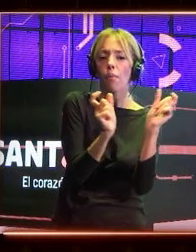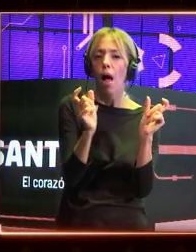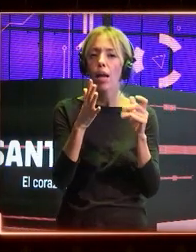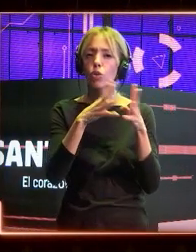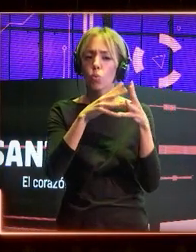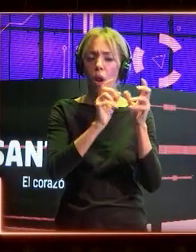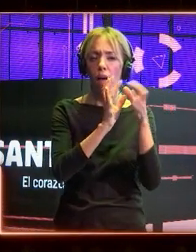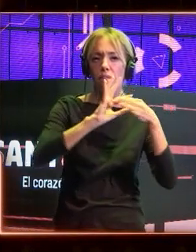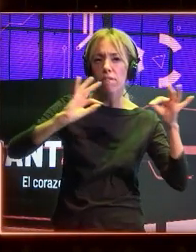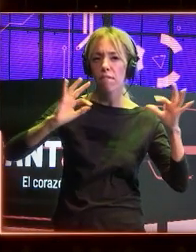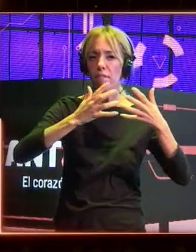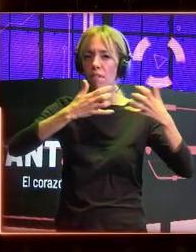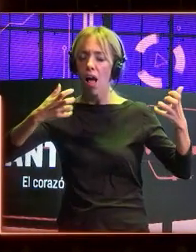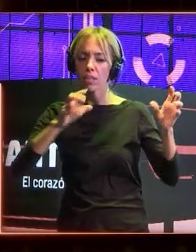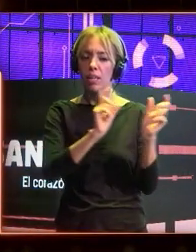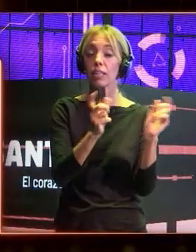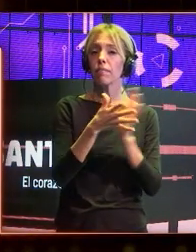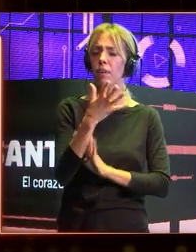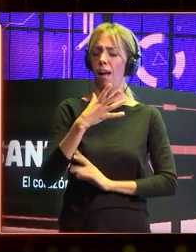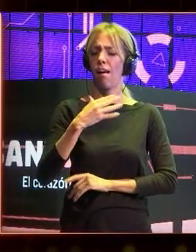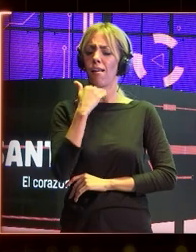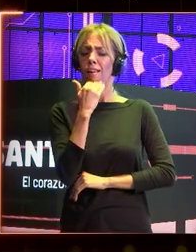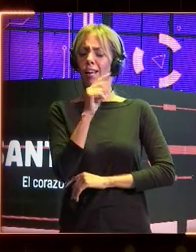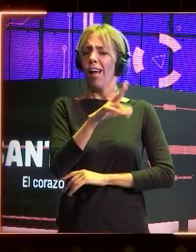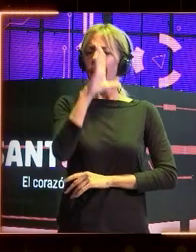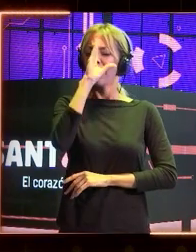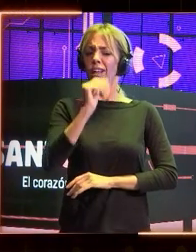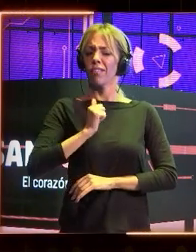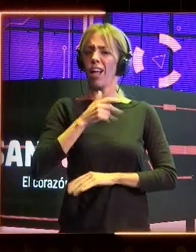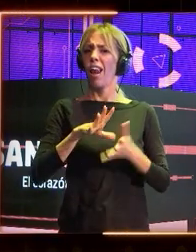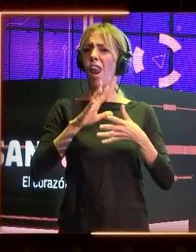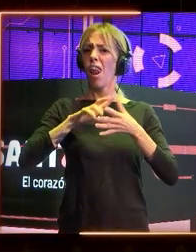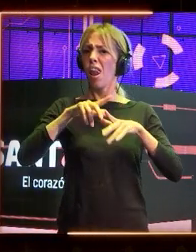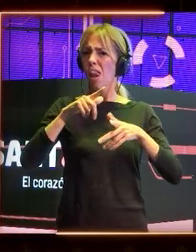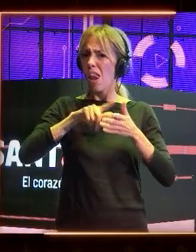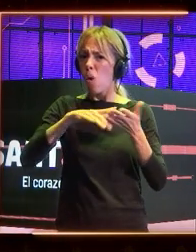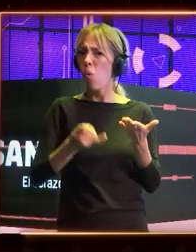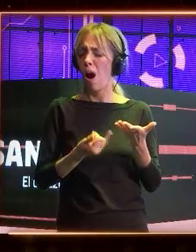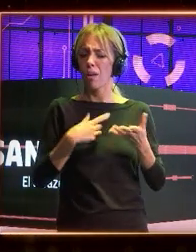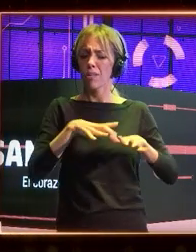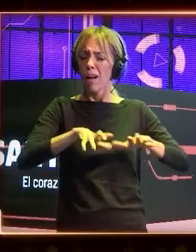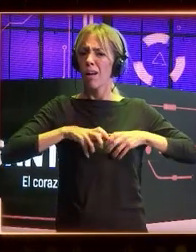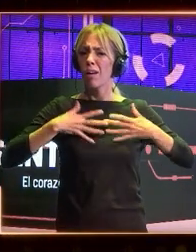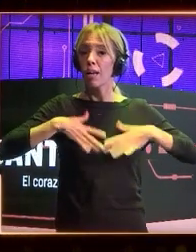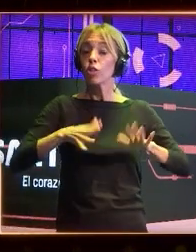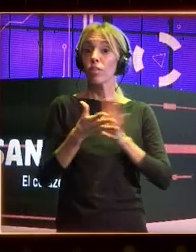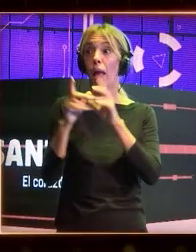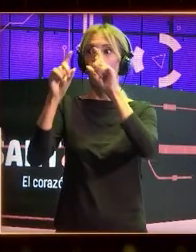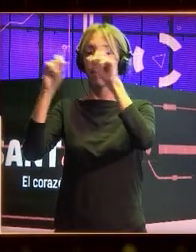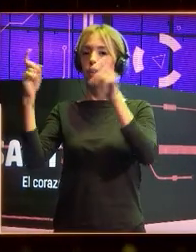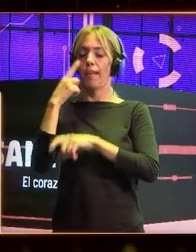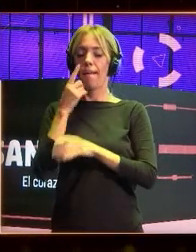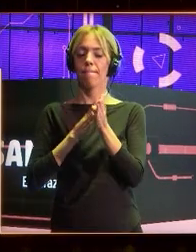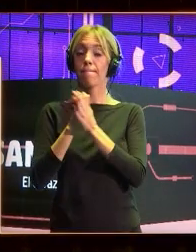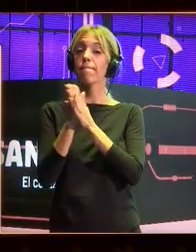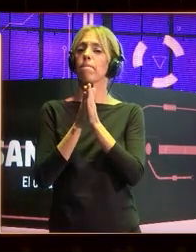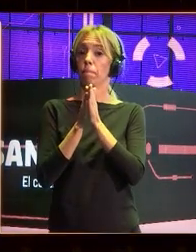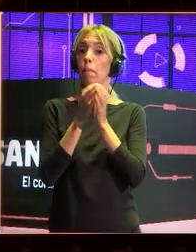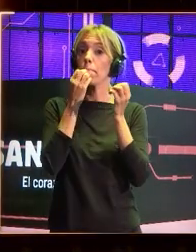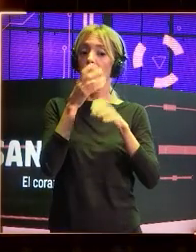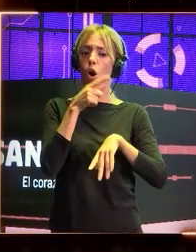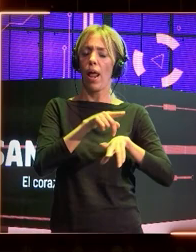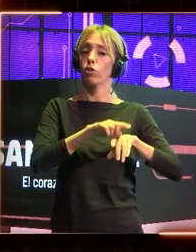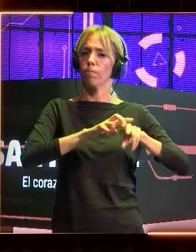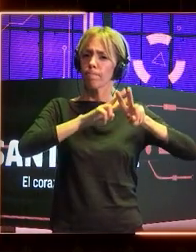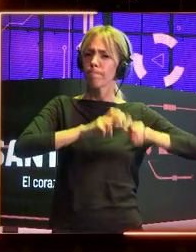noción de que la i había aprendido el lenguaje y esta compañía como compañía de ingeniería que es hizo lo que tiene que hacer que es vamos a escalar